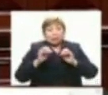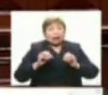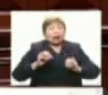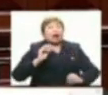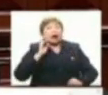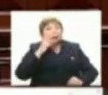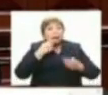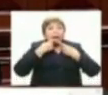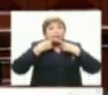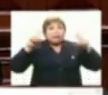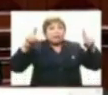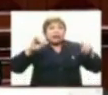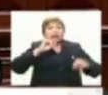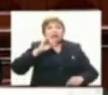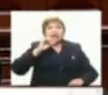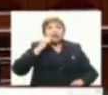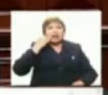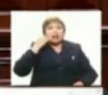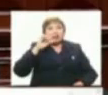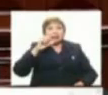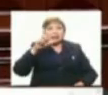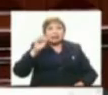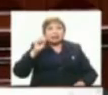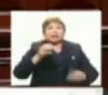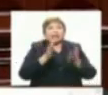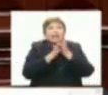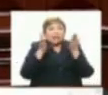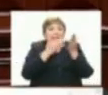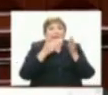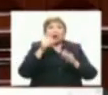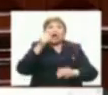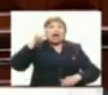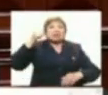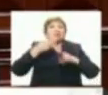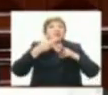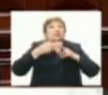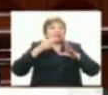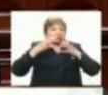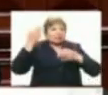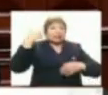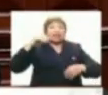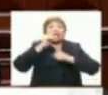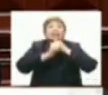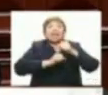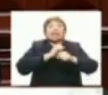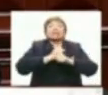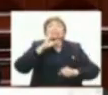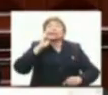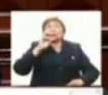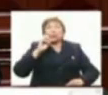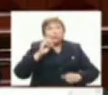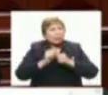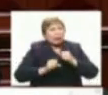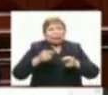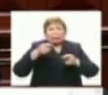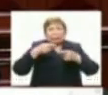famoso informe inglés llamado el Libro Azul. Hasta los pasados años 60, muchas